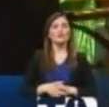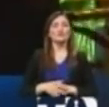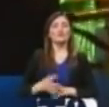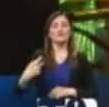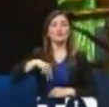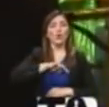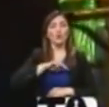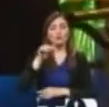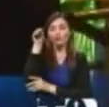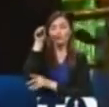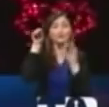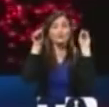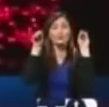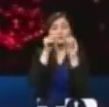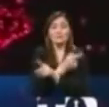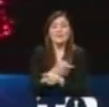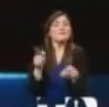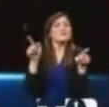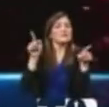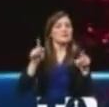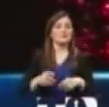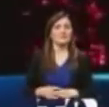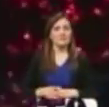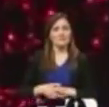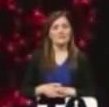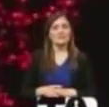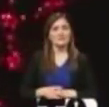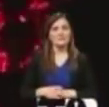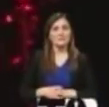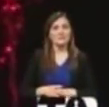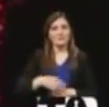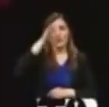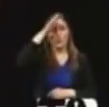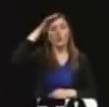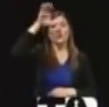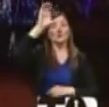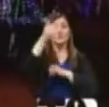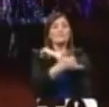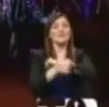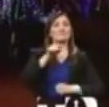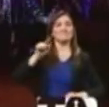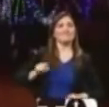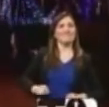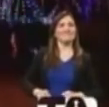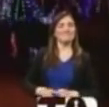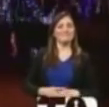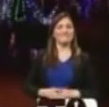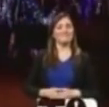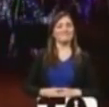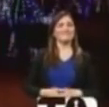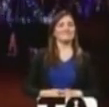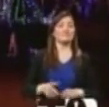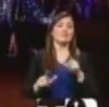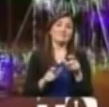hecho este año son muy diferentes, un poco simulando la cultura china. Aspiramos que la gente